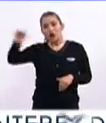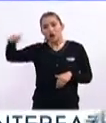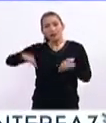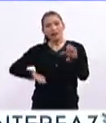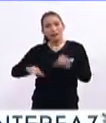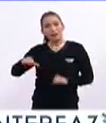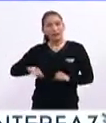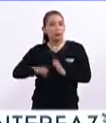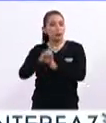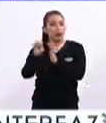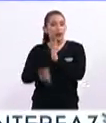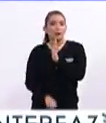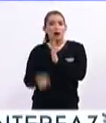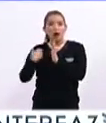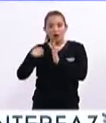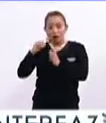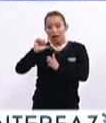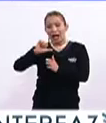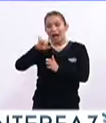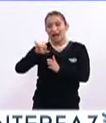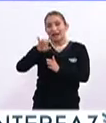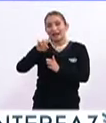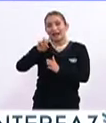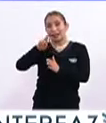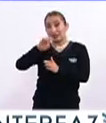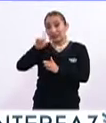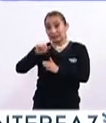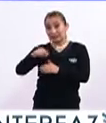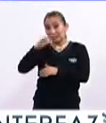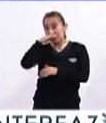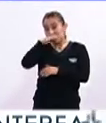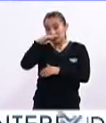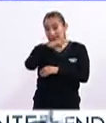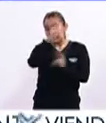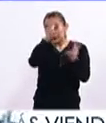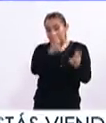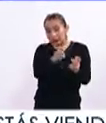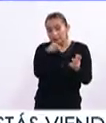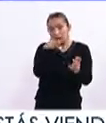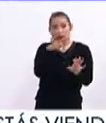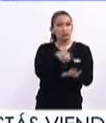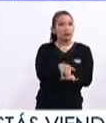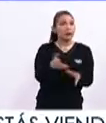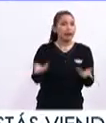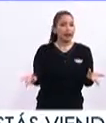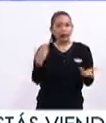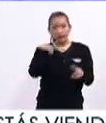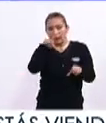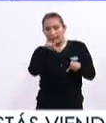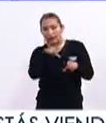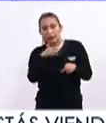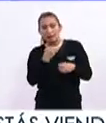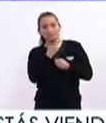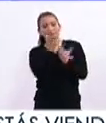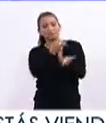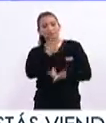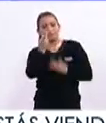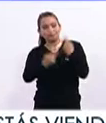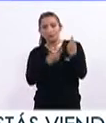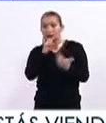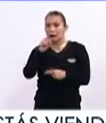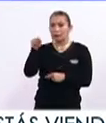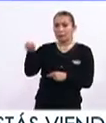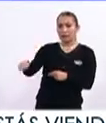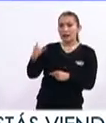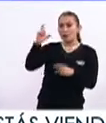actividades relacionadas, por ejemplo, con el ajedrez, que los ofrecían de forma gratuita, temas que tenían que ver, por ejemplo, con la oratoria, temas que tenían que ver